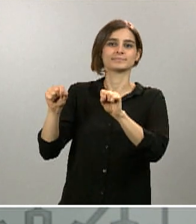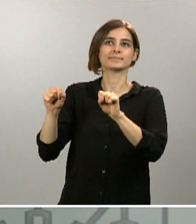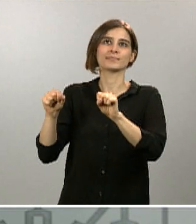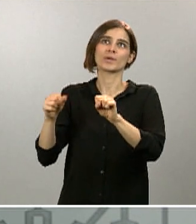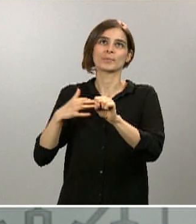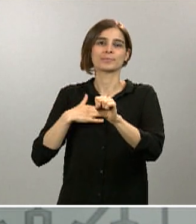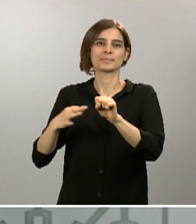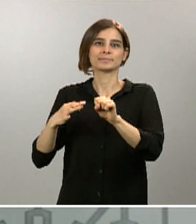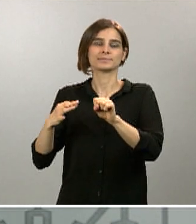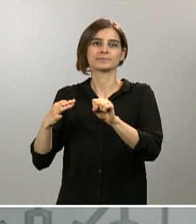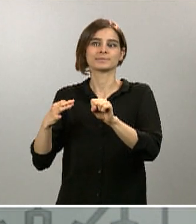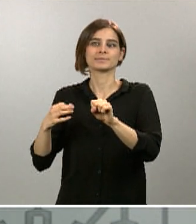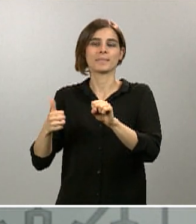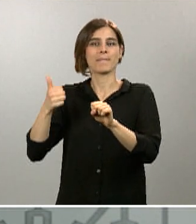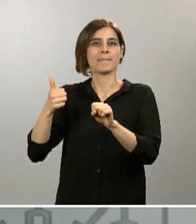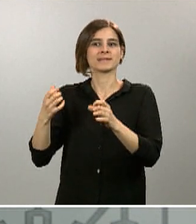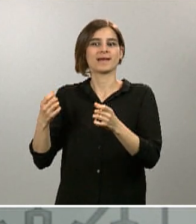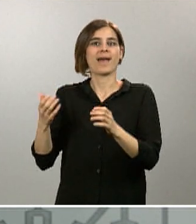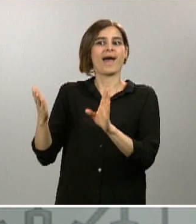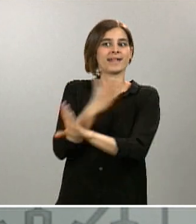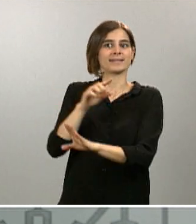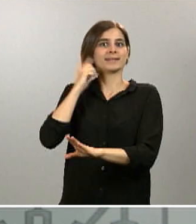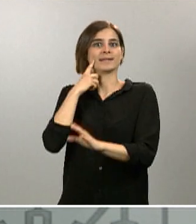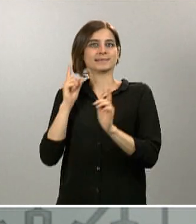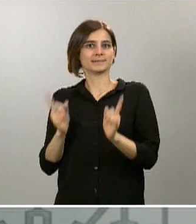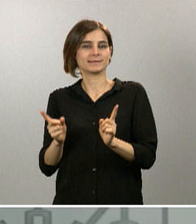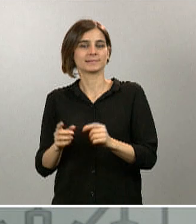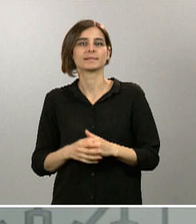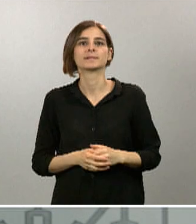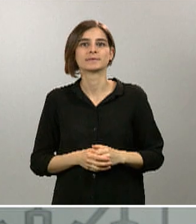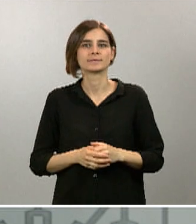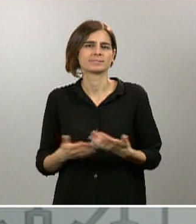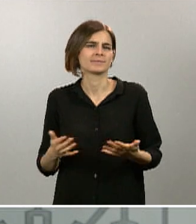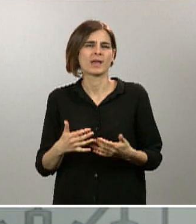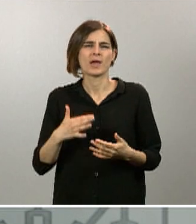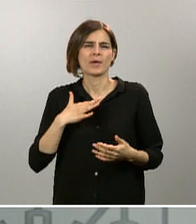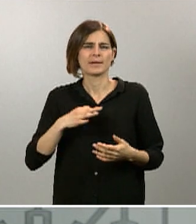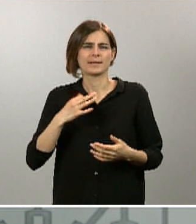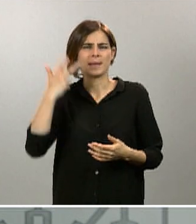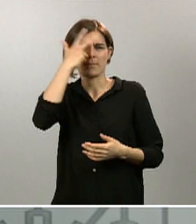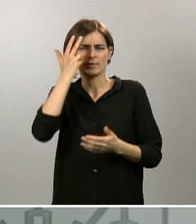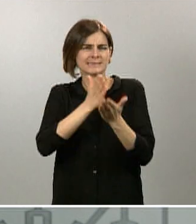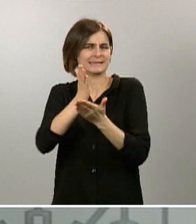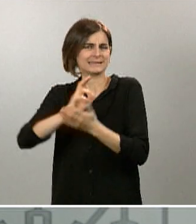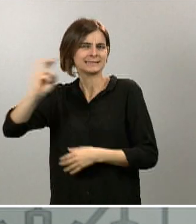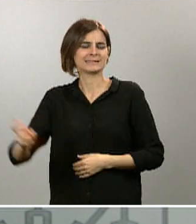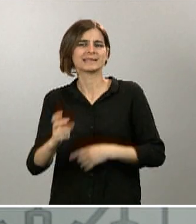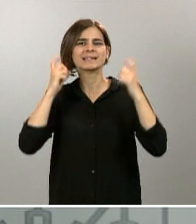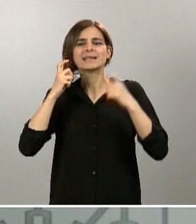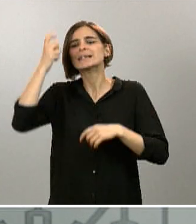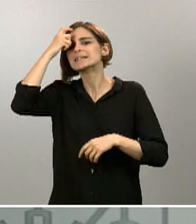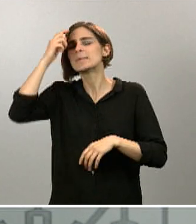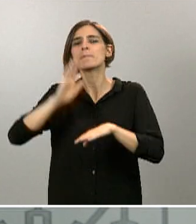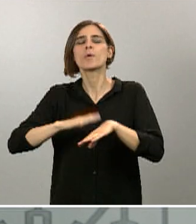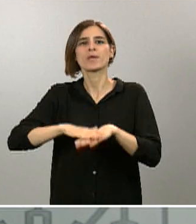casos se pueda hacer más precozmente. Hay posibles hipótesis que puedan explicar todo esto y que se está tratando de analizar lo más detalladamente posible.